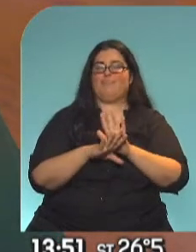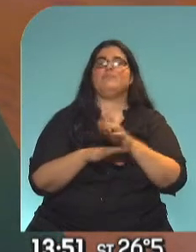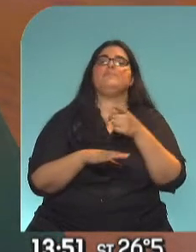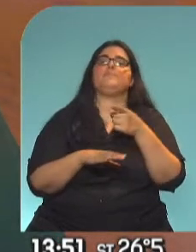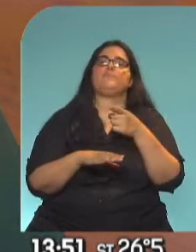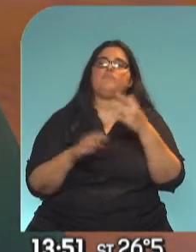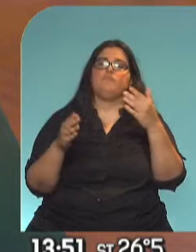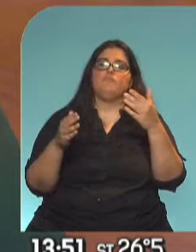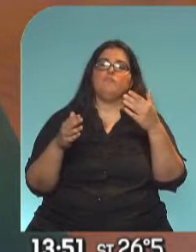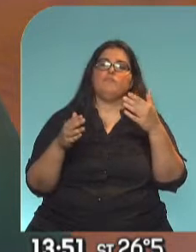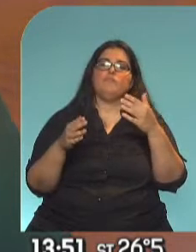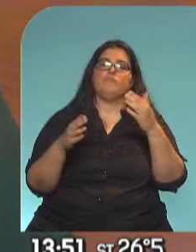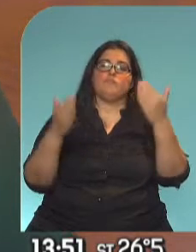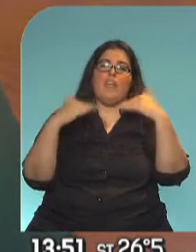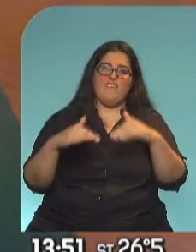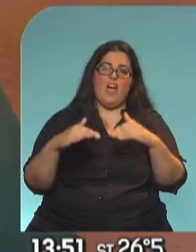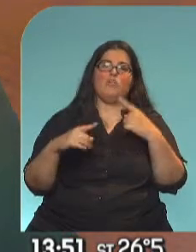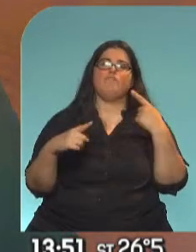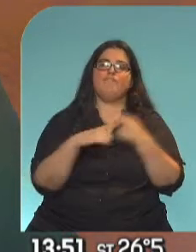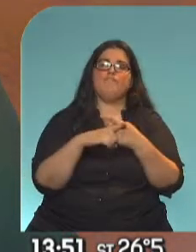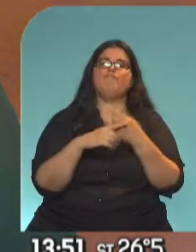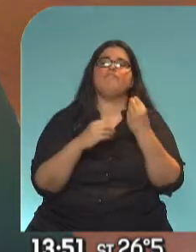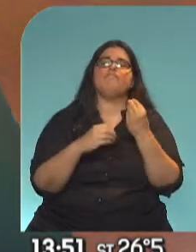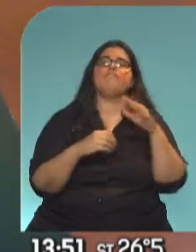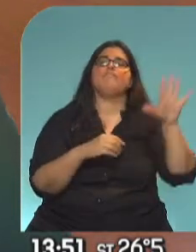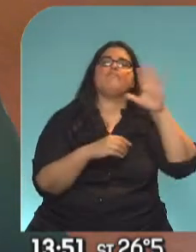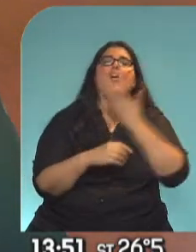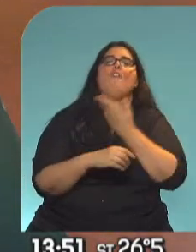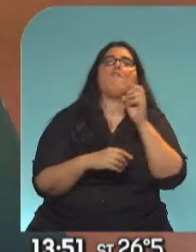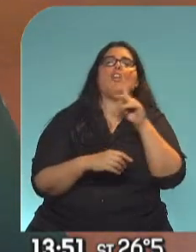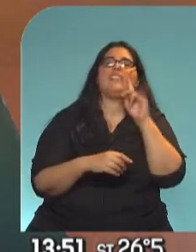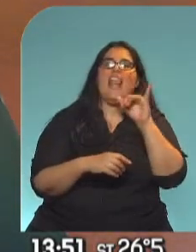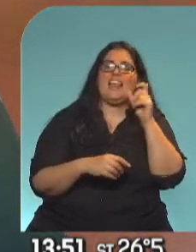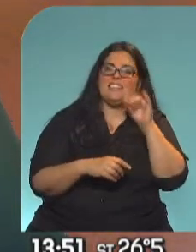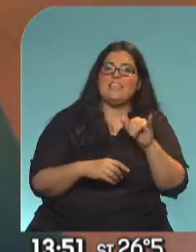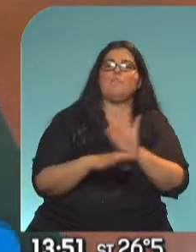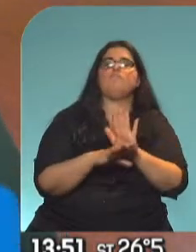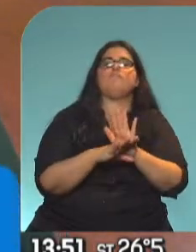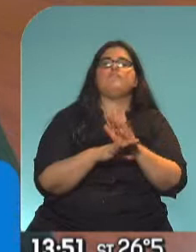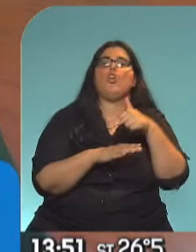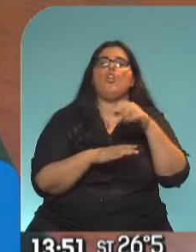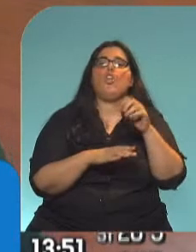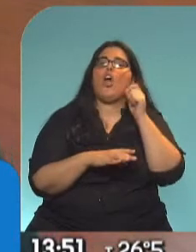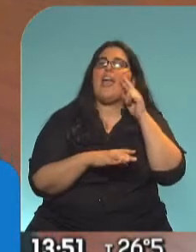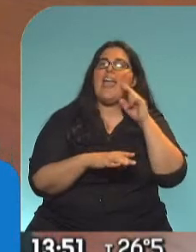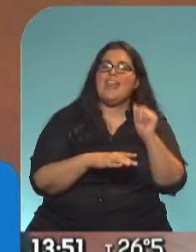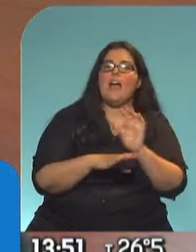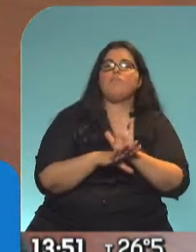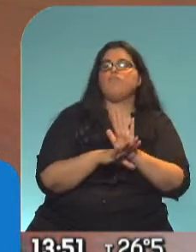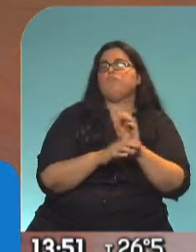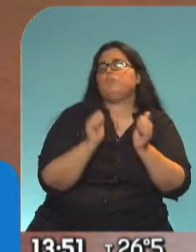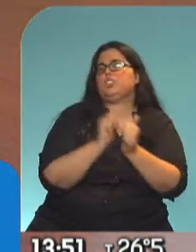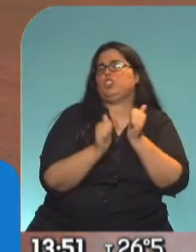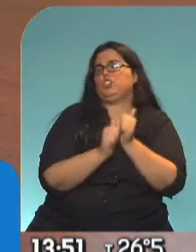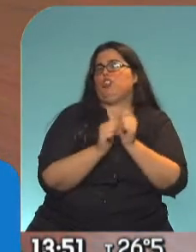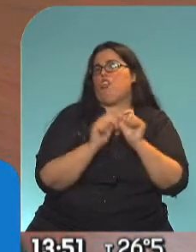por debajo, esto es Fortaleza, donde Sarto Nogueira, del Partido Demócrata Traballista, el partido histórico de